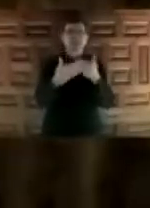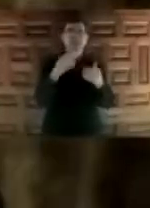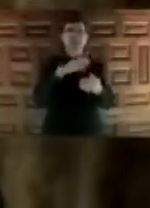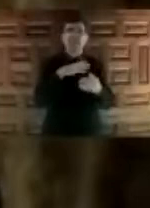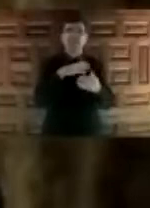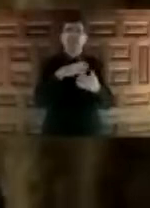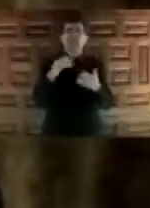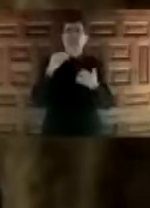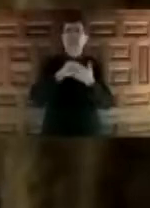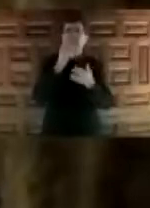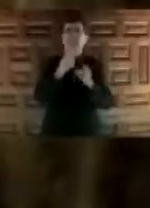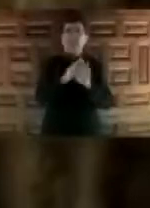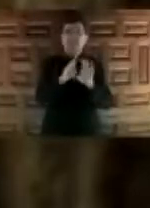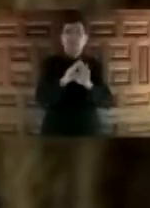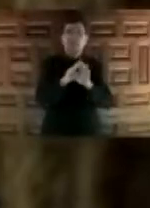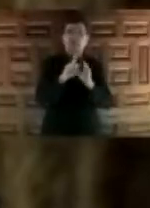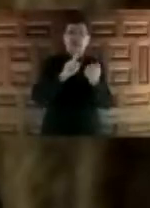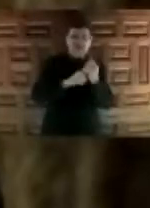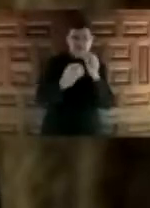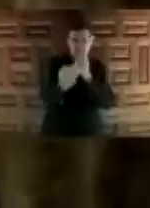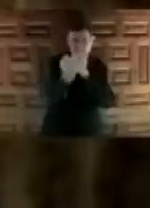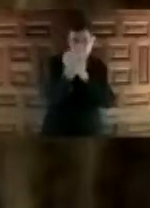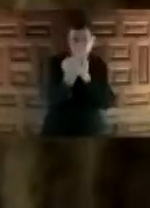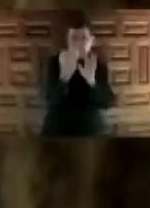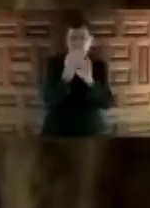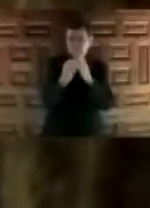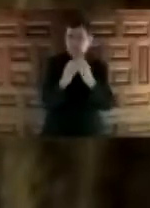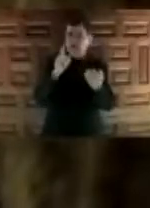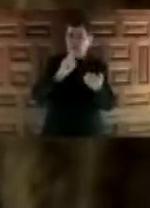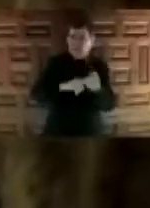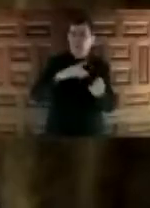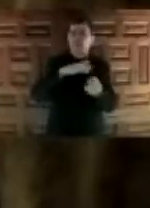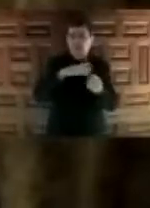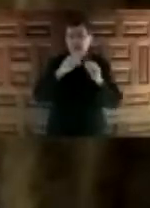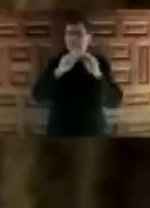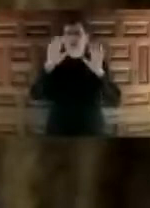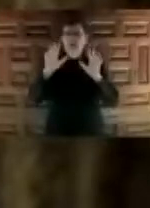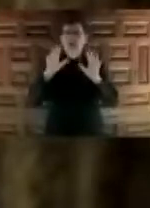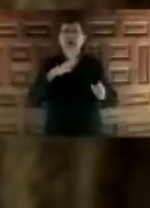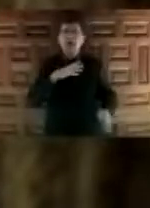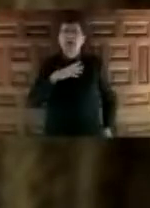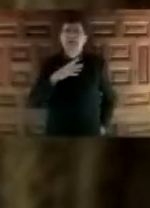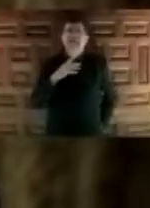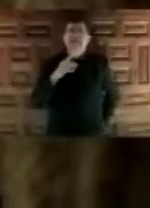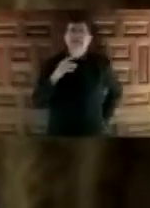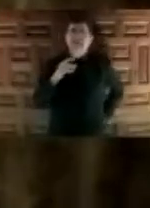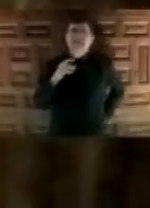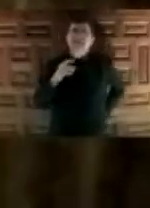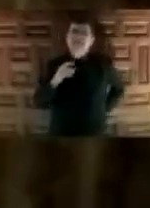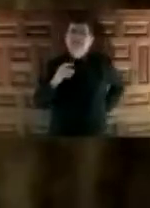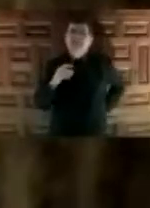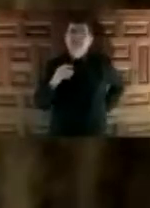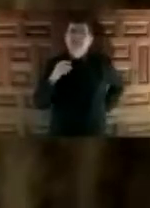se disputarán esa hegemonía de frente. Estarán en juego, por supuesto, visiones de política educativa,